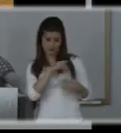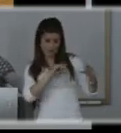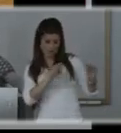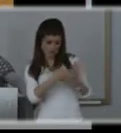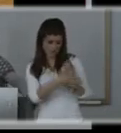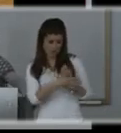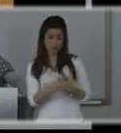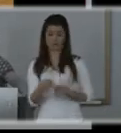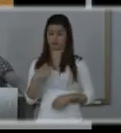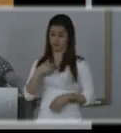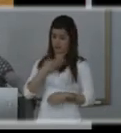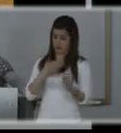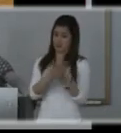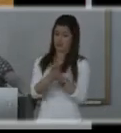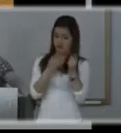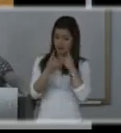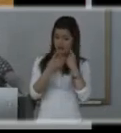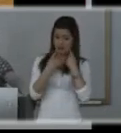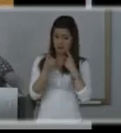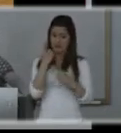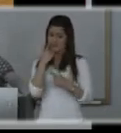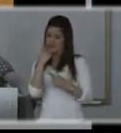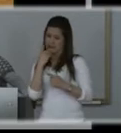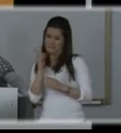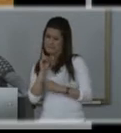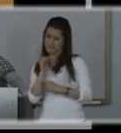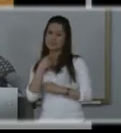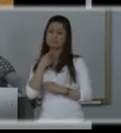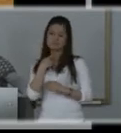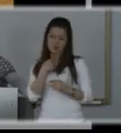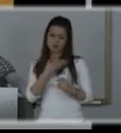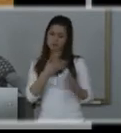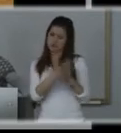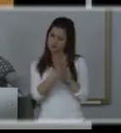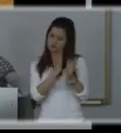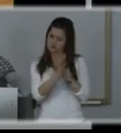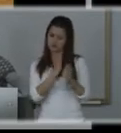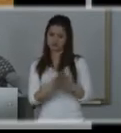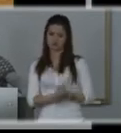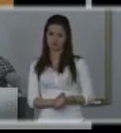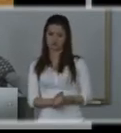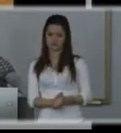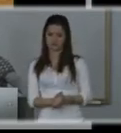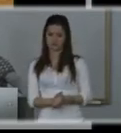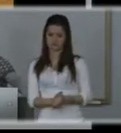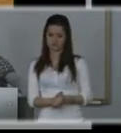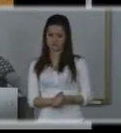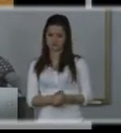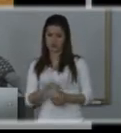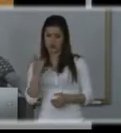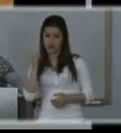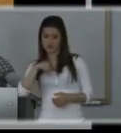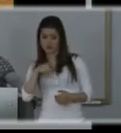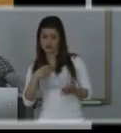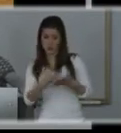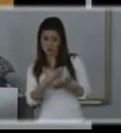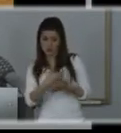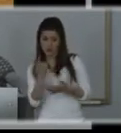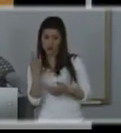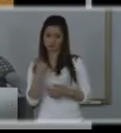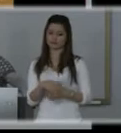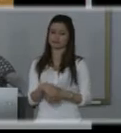y a mi papá no, porque a mi papá no le gusta mucho. Y bueno, Dios. ¿Cuando querés algún consejo o algo? Ay,